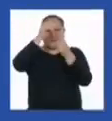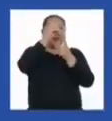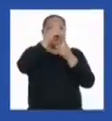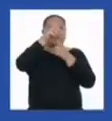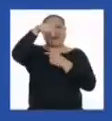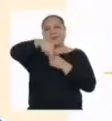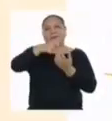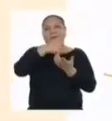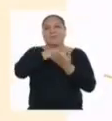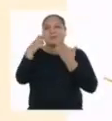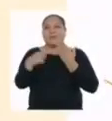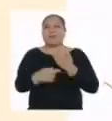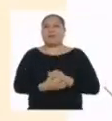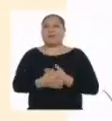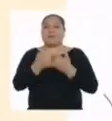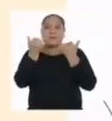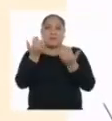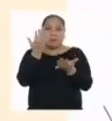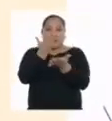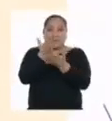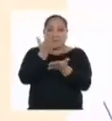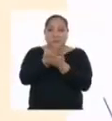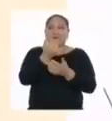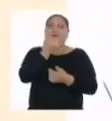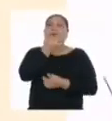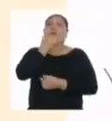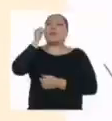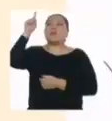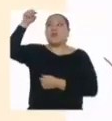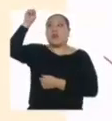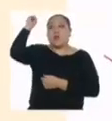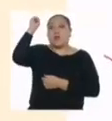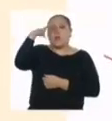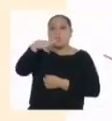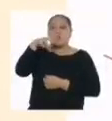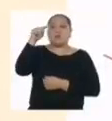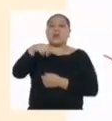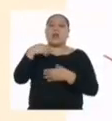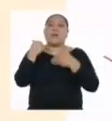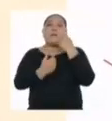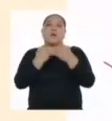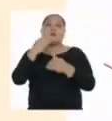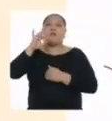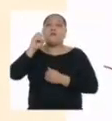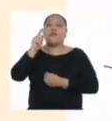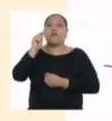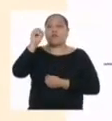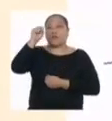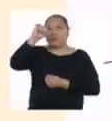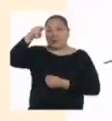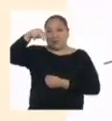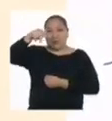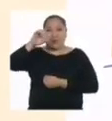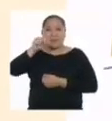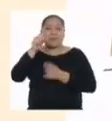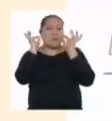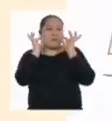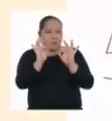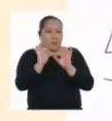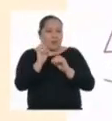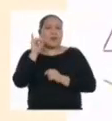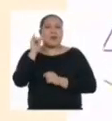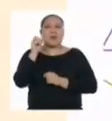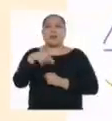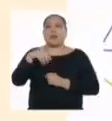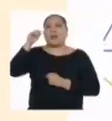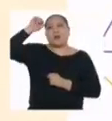hoy. Hoy comprobaremos el efecto de la luz en el proceso de fotosíntesis. Muy bien, Yanira.